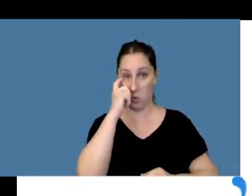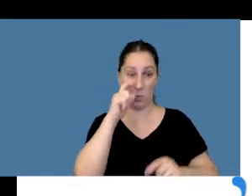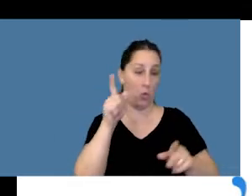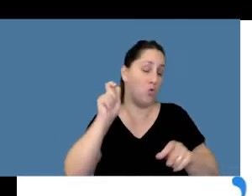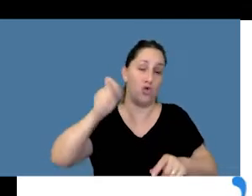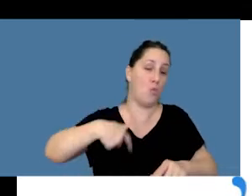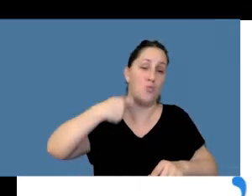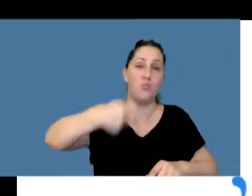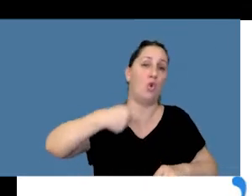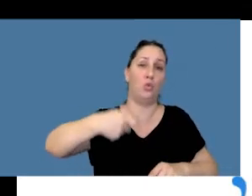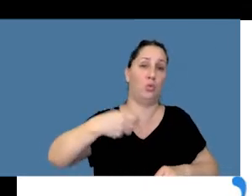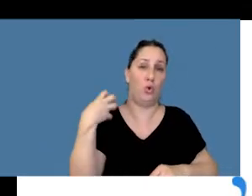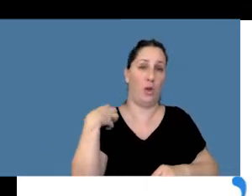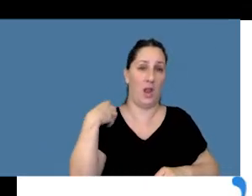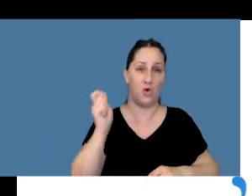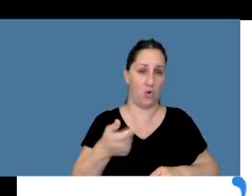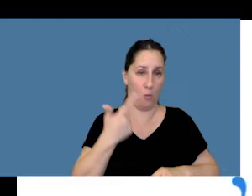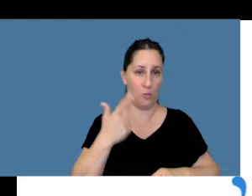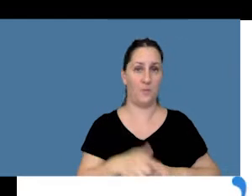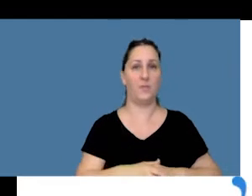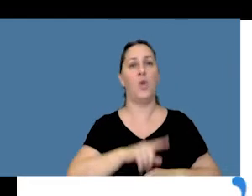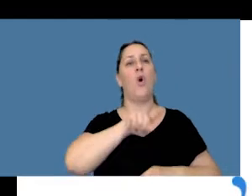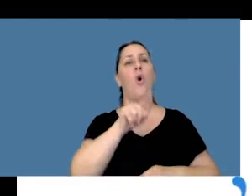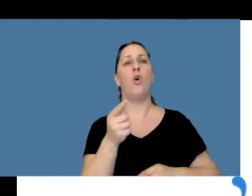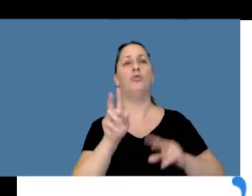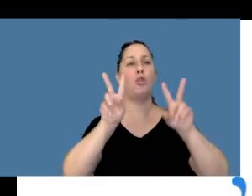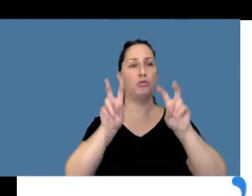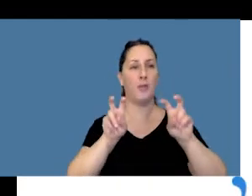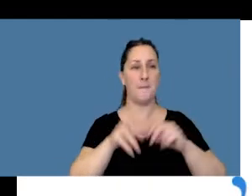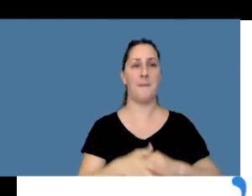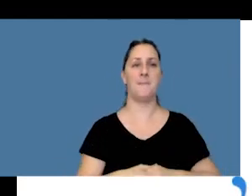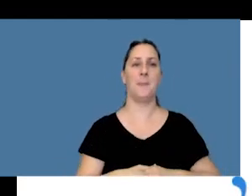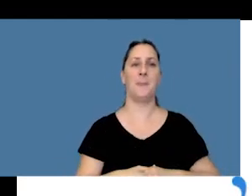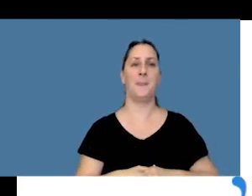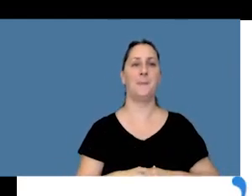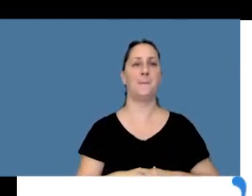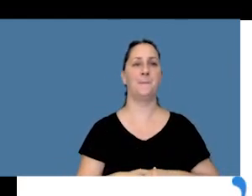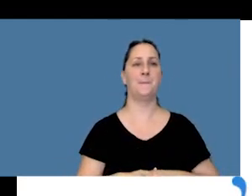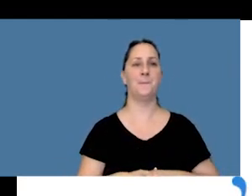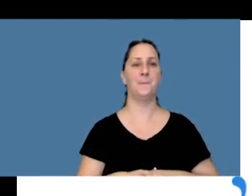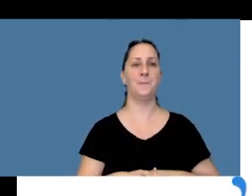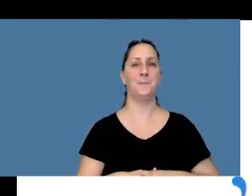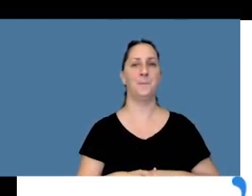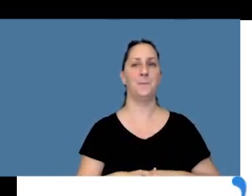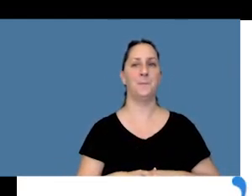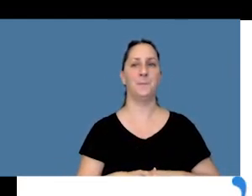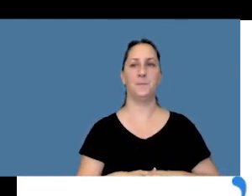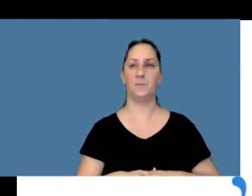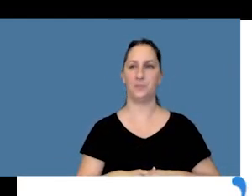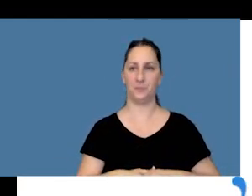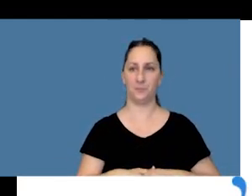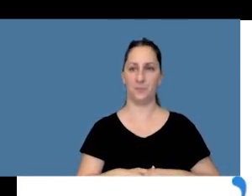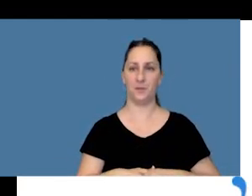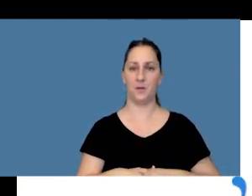monotributo general. El otro tema que tenemos aquí es que si se trata de un monotributista